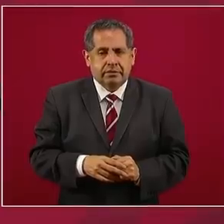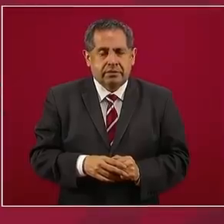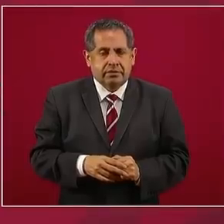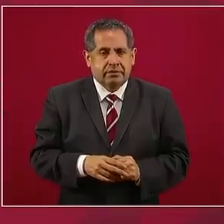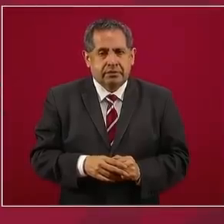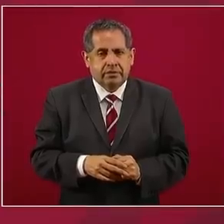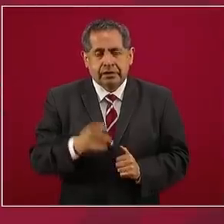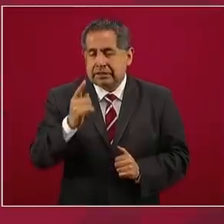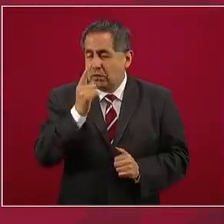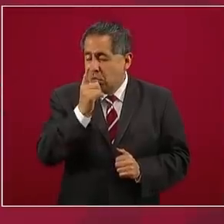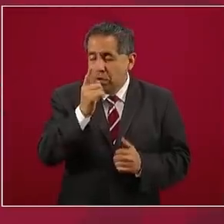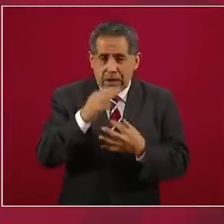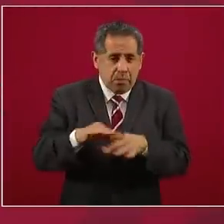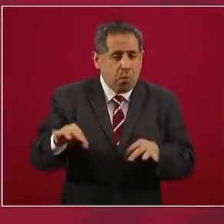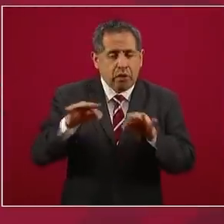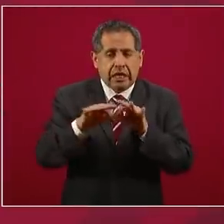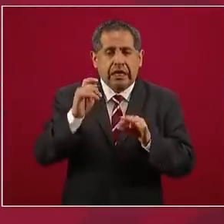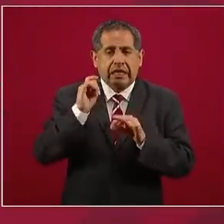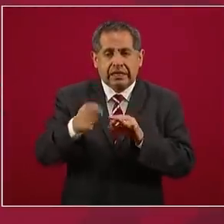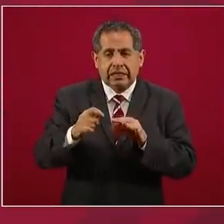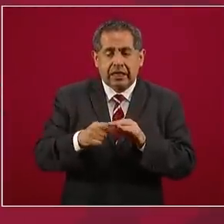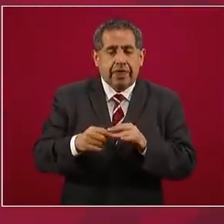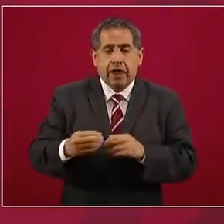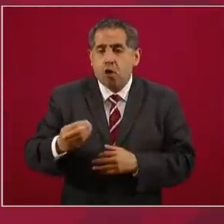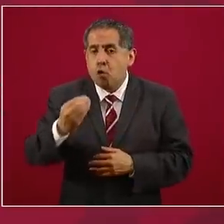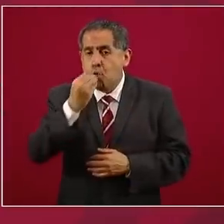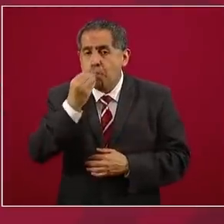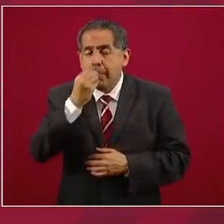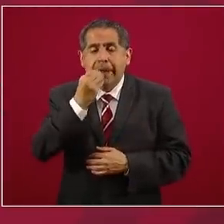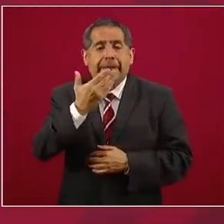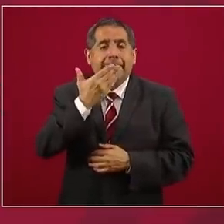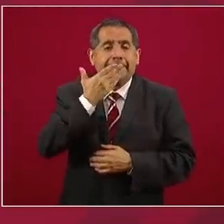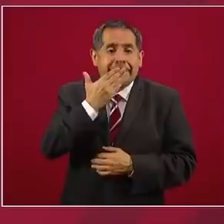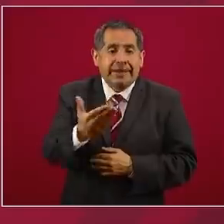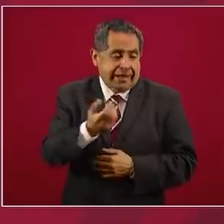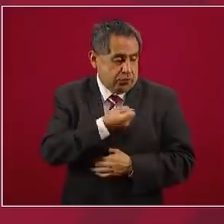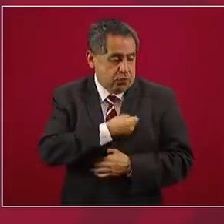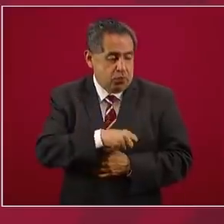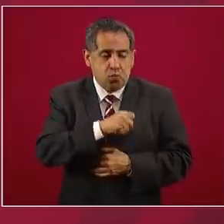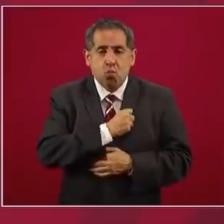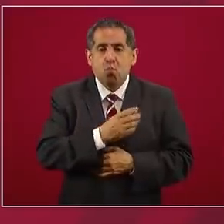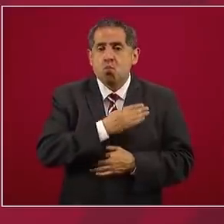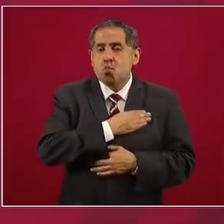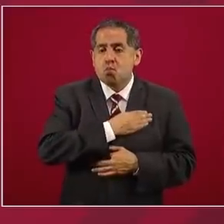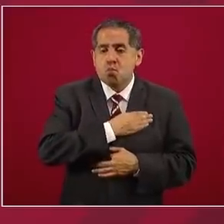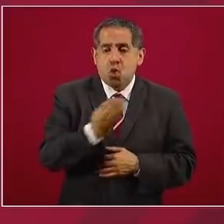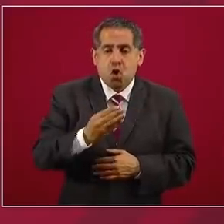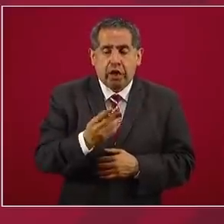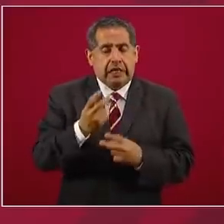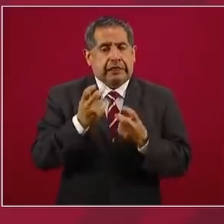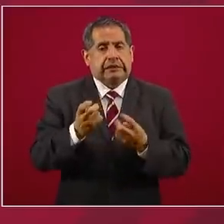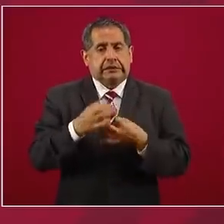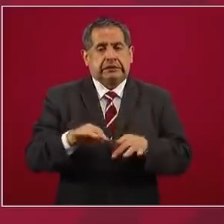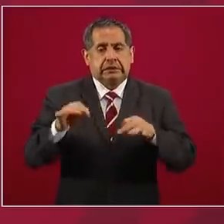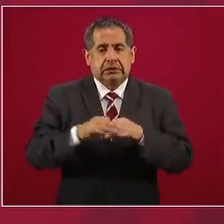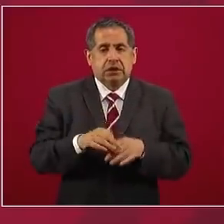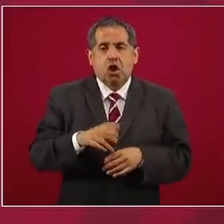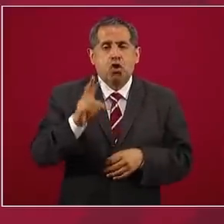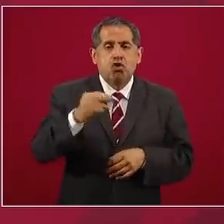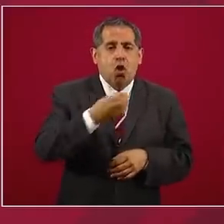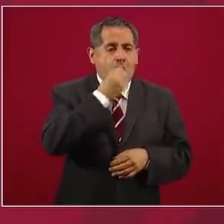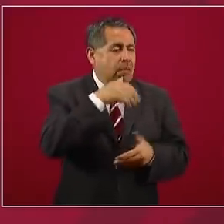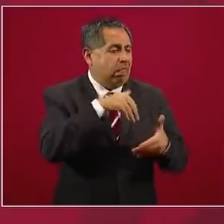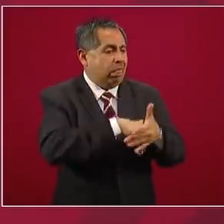de la importancia que tiene la alimentación sana, el no comer